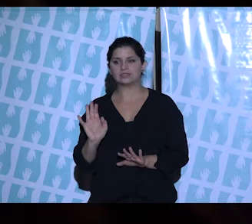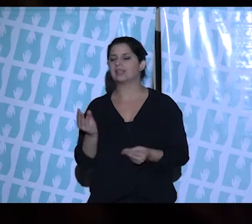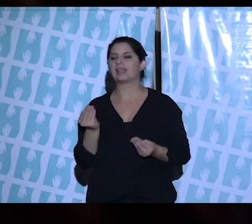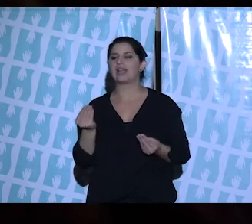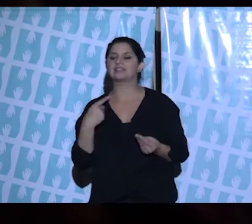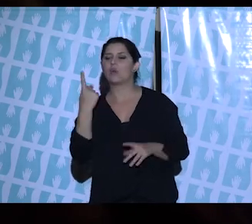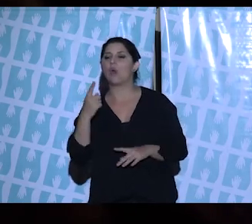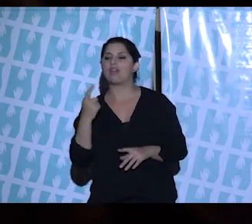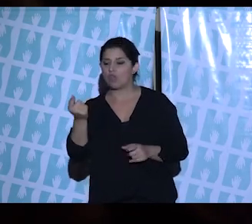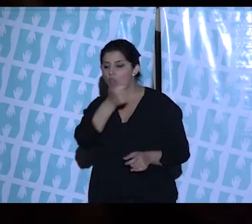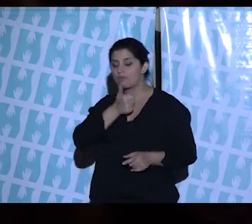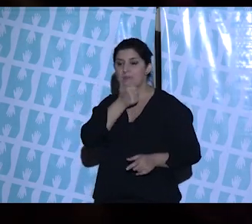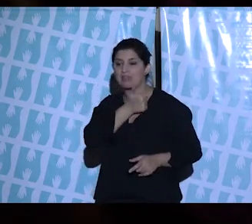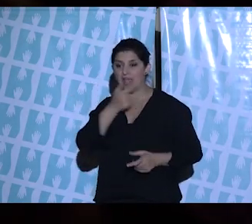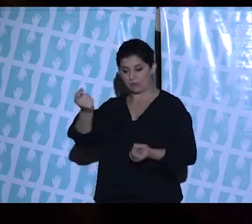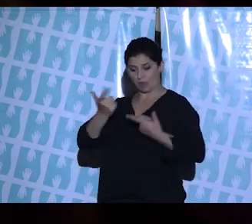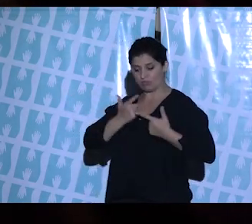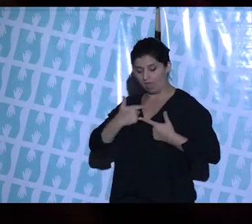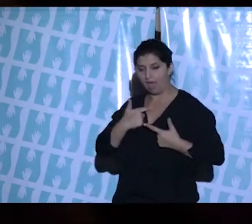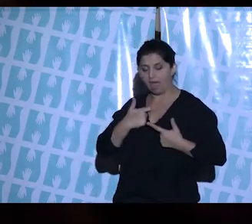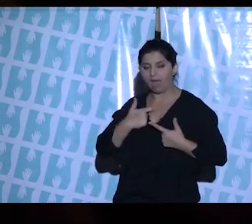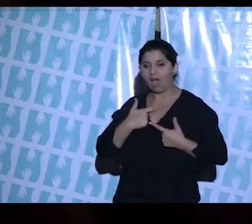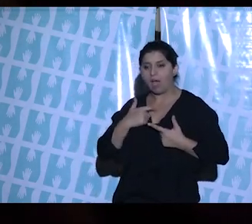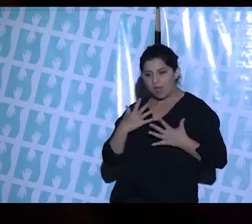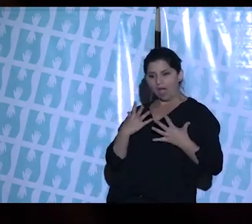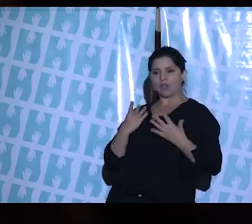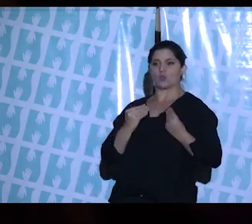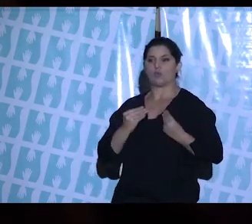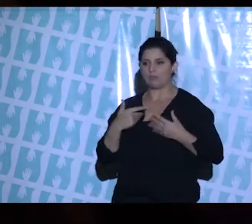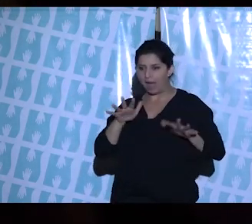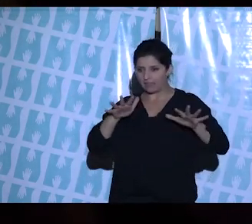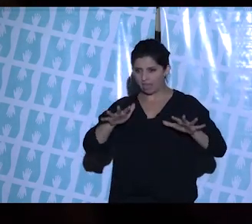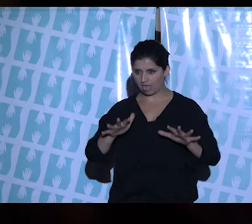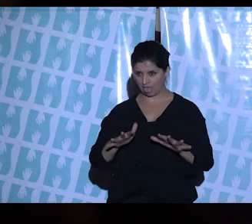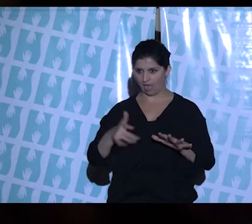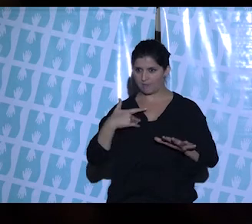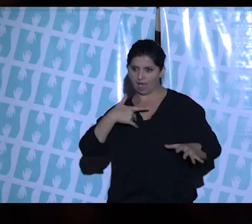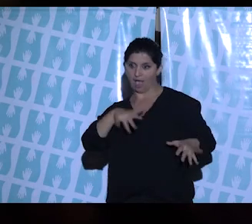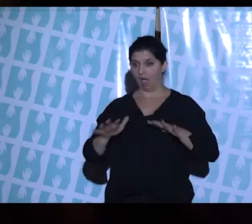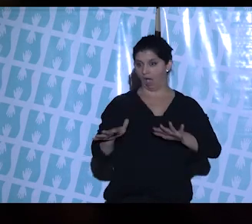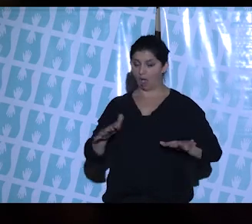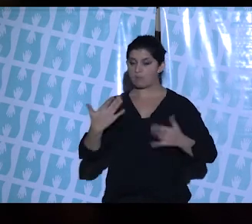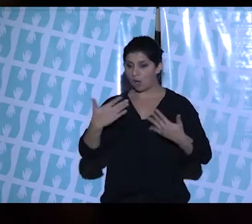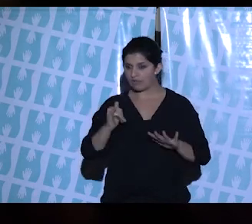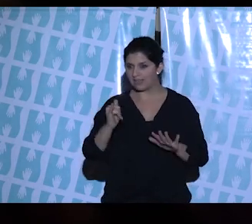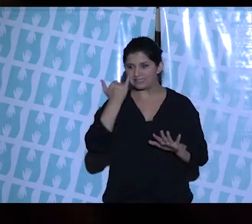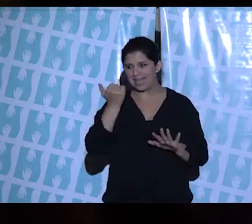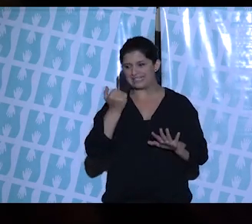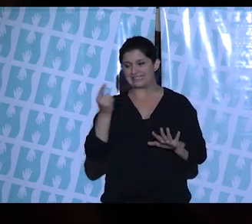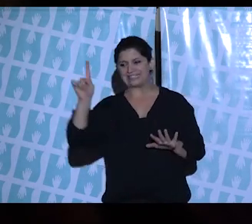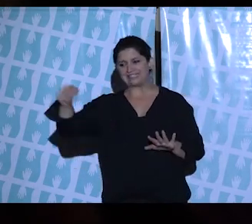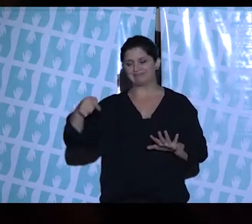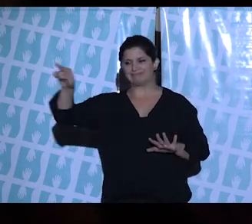que a la dosis que yo necesito darle al paciente para que no tenga temblor, para que esté ágil, ya tiene efectos